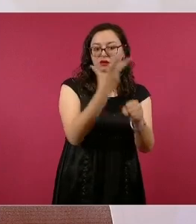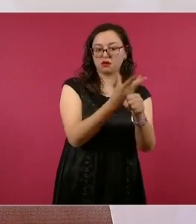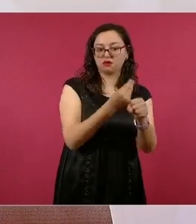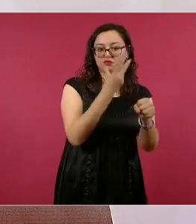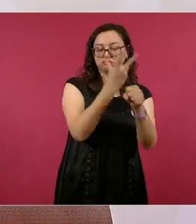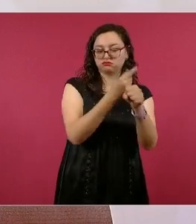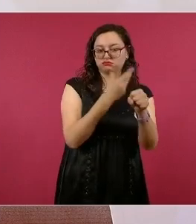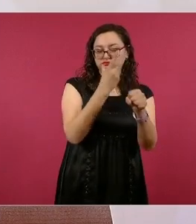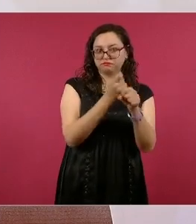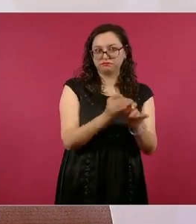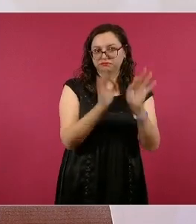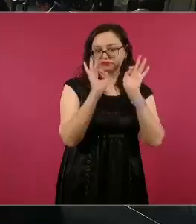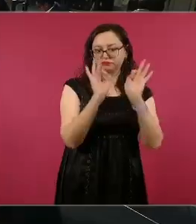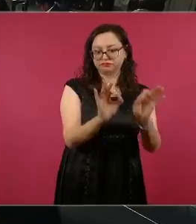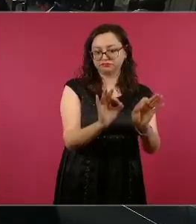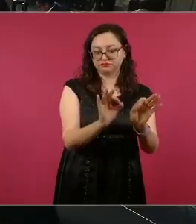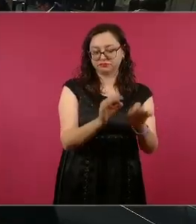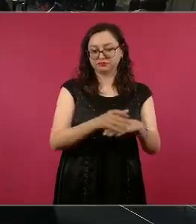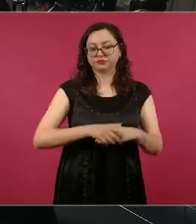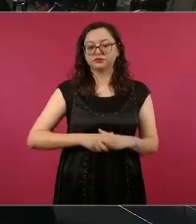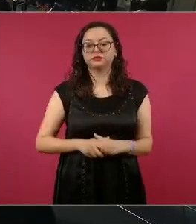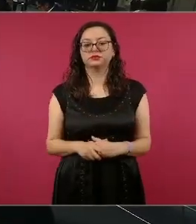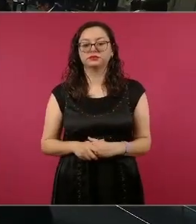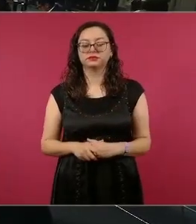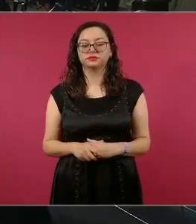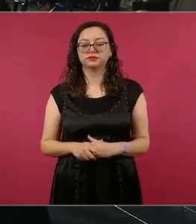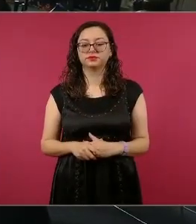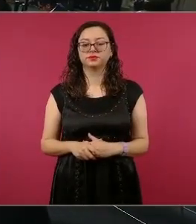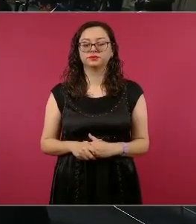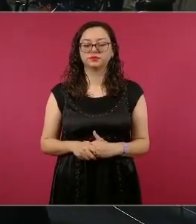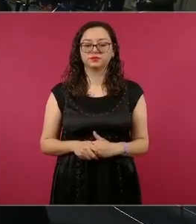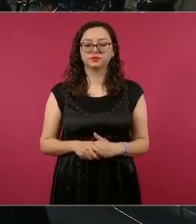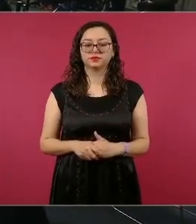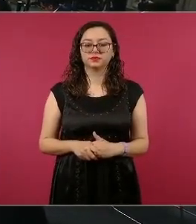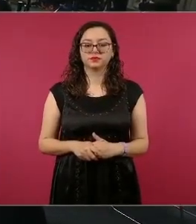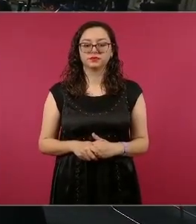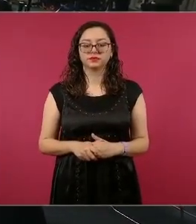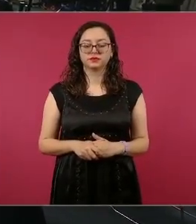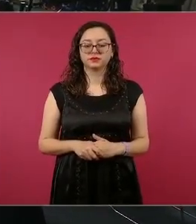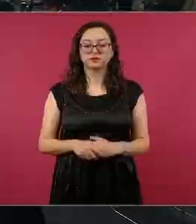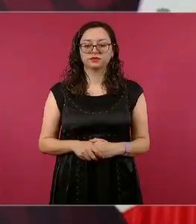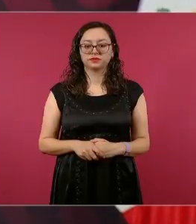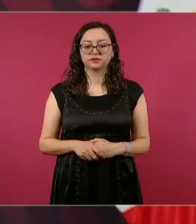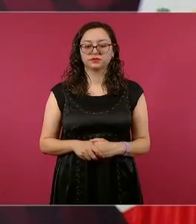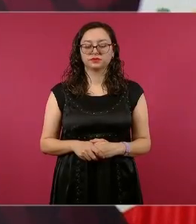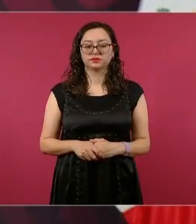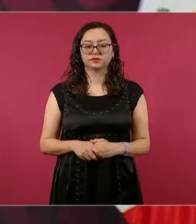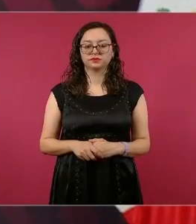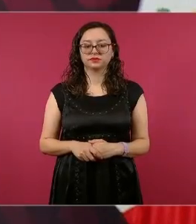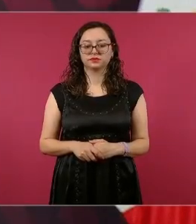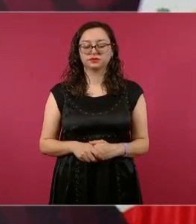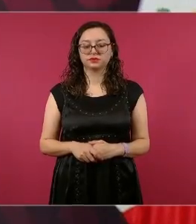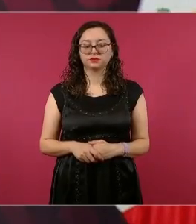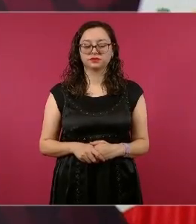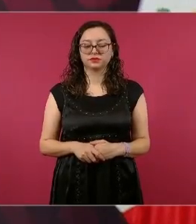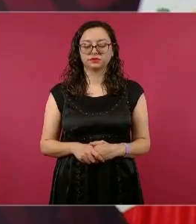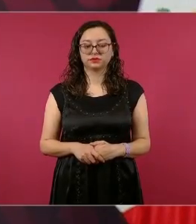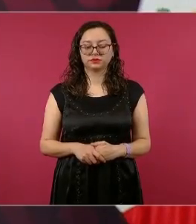médicas, y seguimos trabajando para